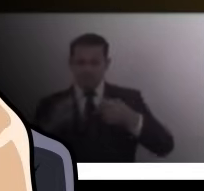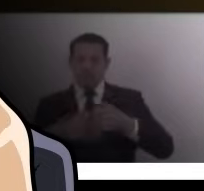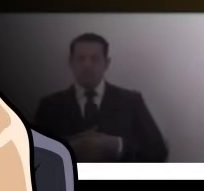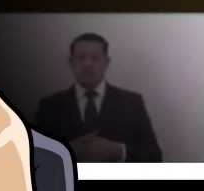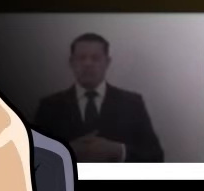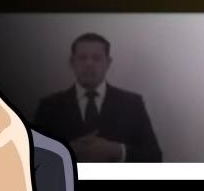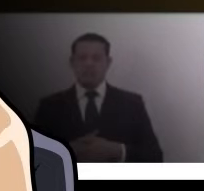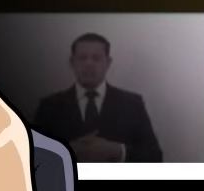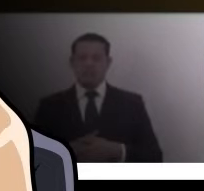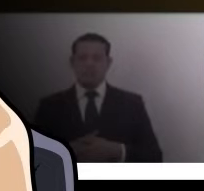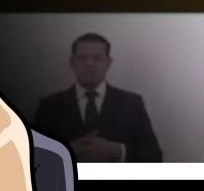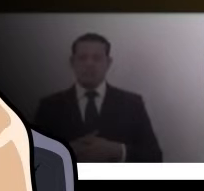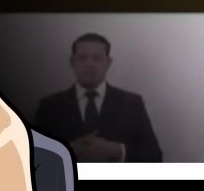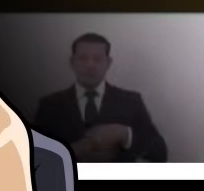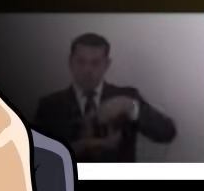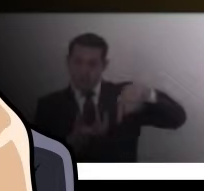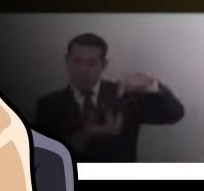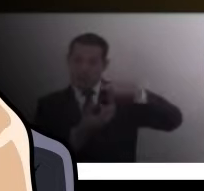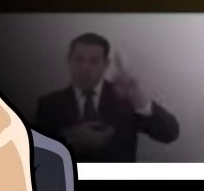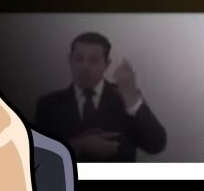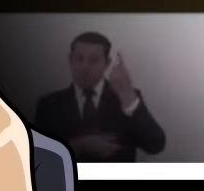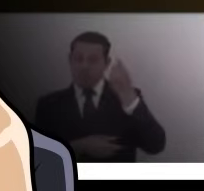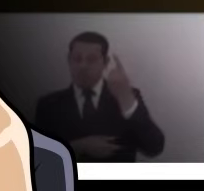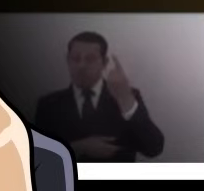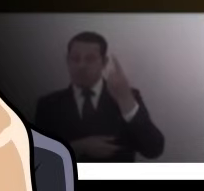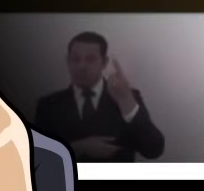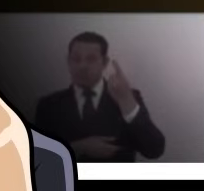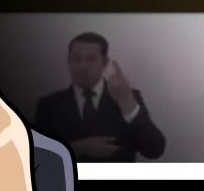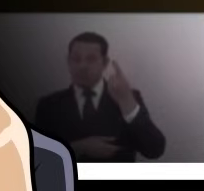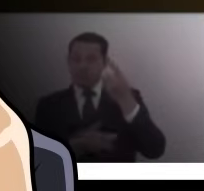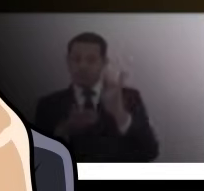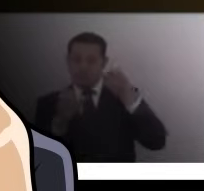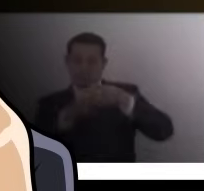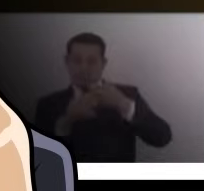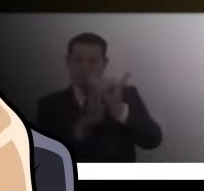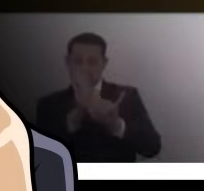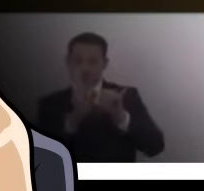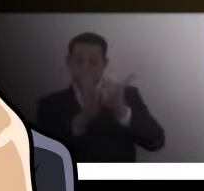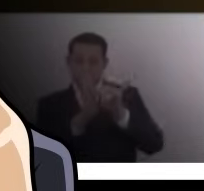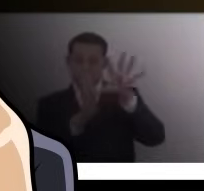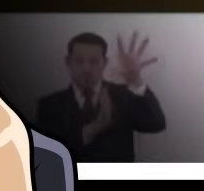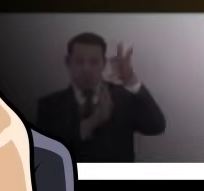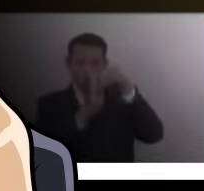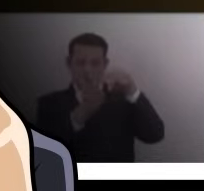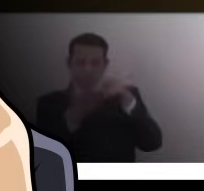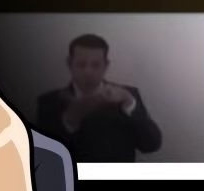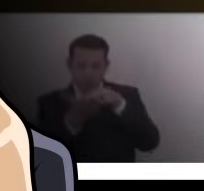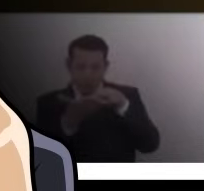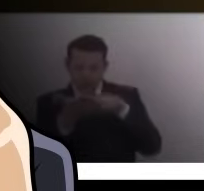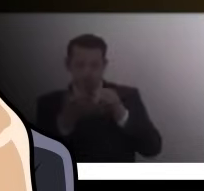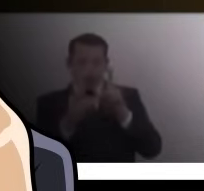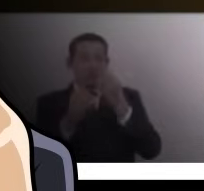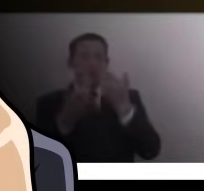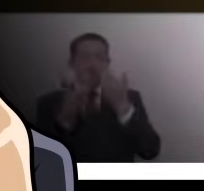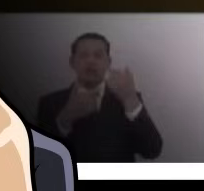presupuesto. Si ustedes no lo entendieron, métanse a YouTube y bájenlo y ahí lo, pero no vengan aquí